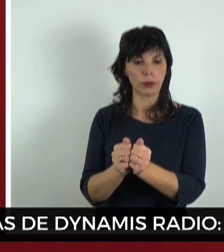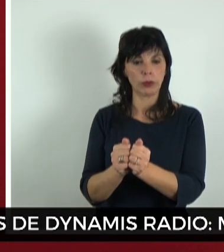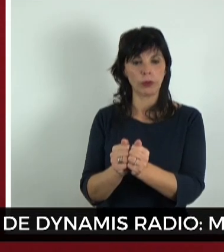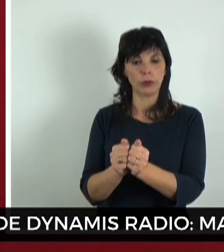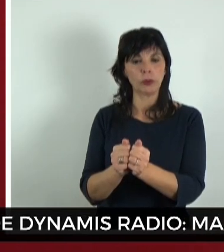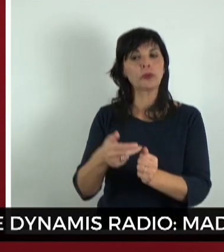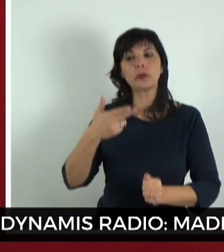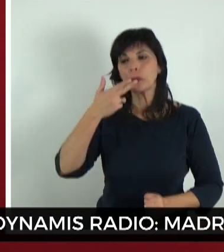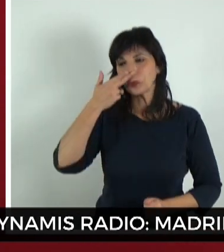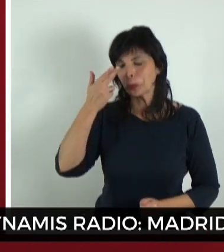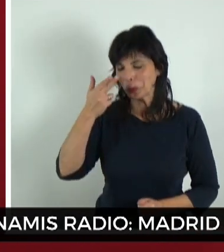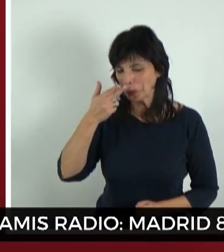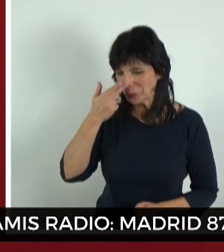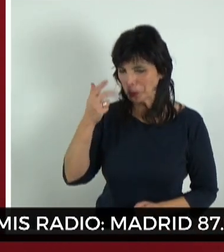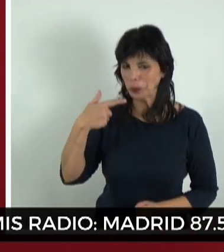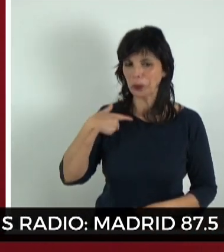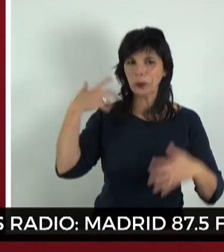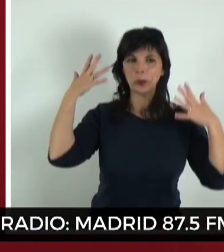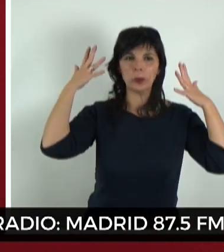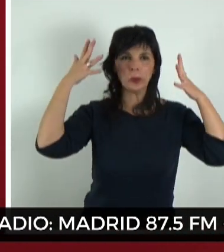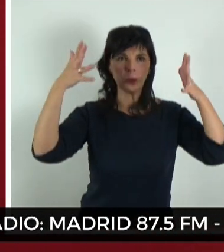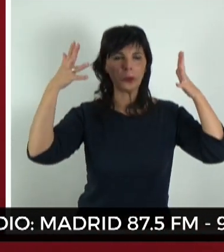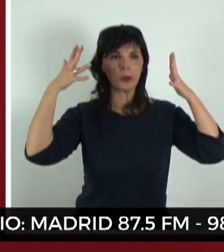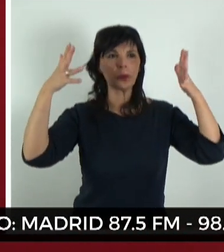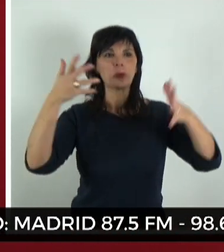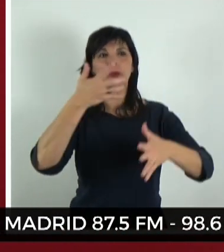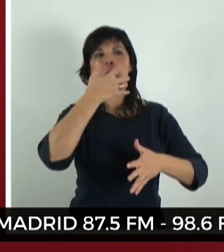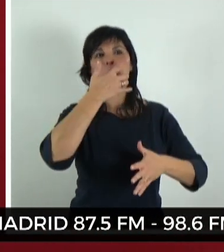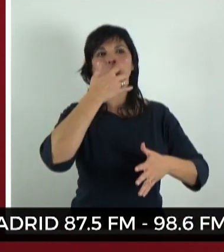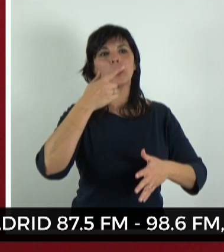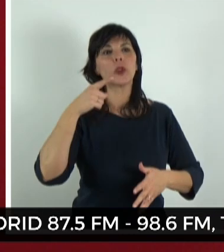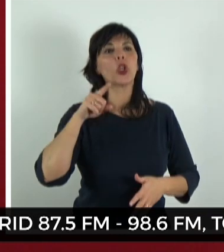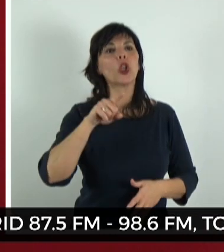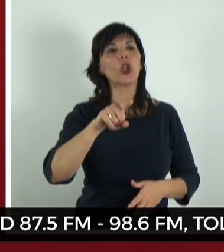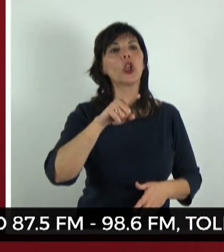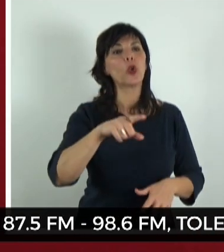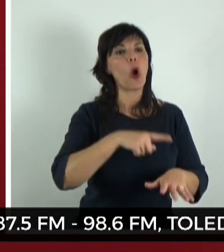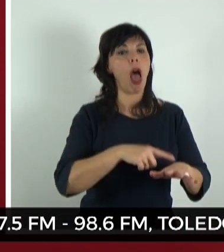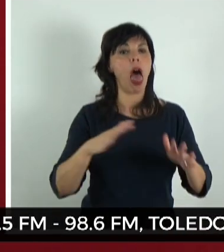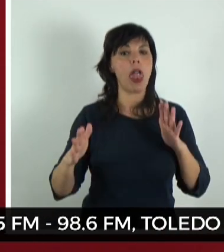es interesante y te aconsejo, si algún día tienes tiempo, y cógete el tiempo,